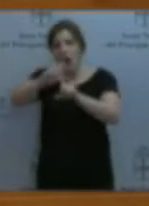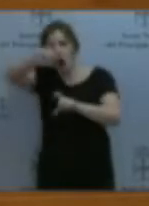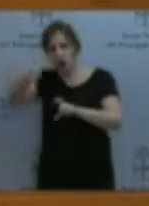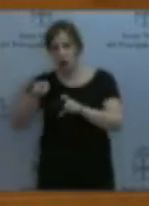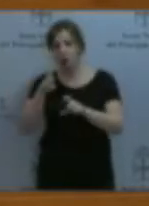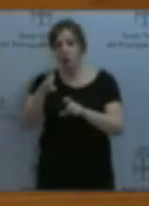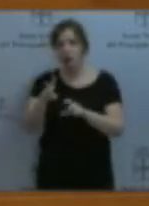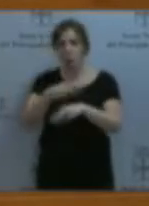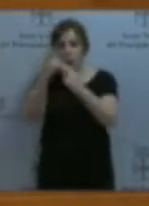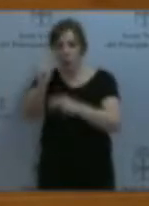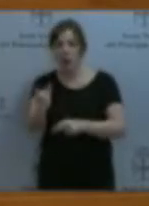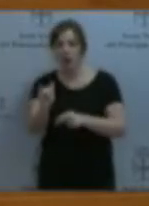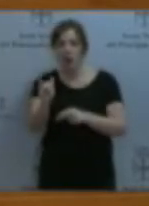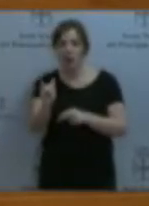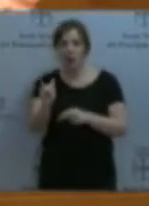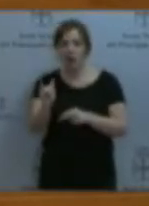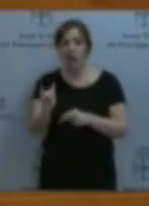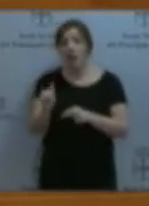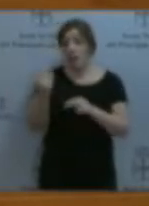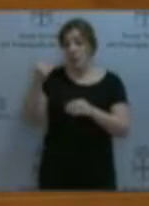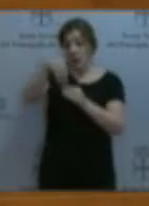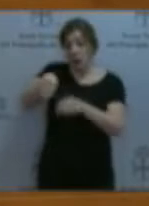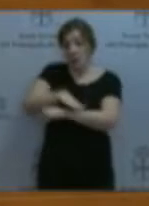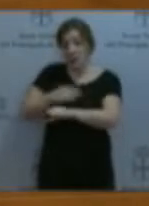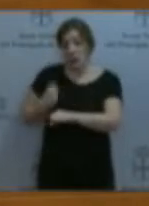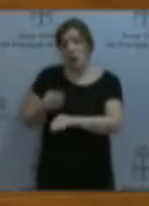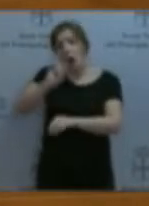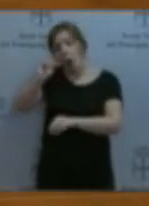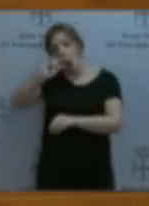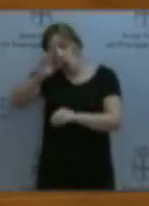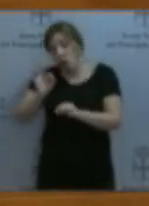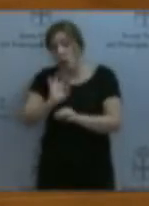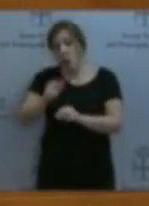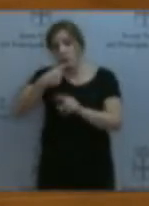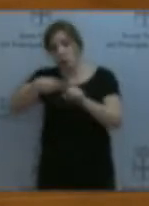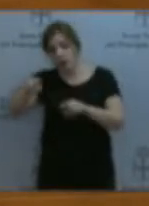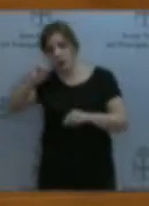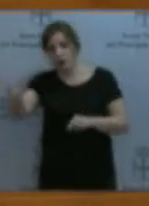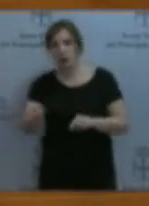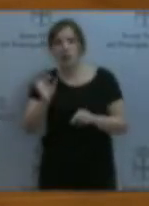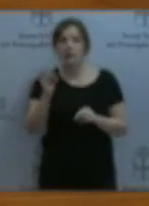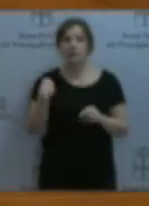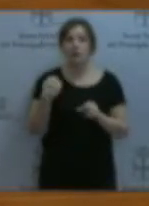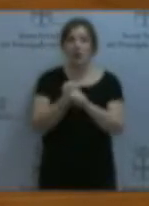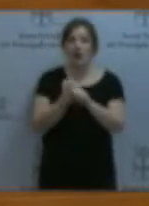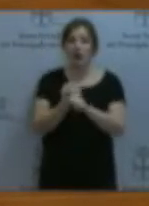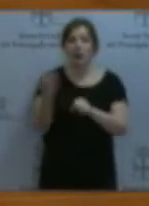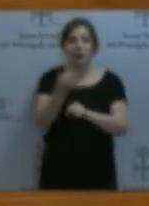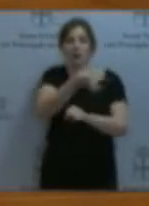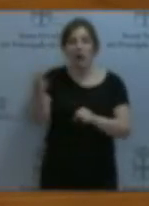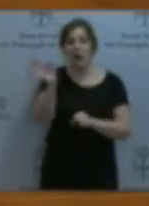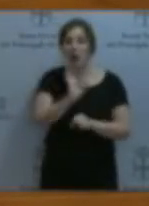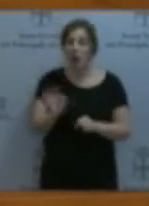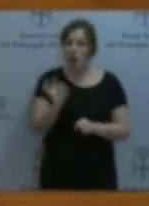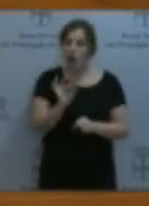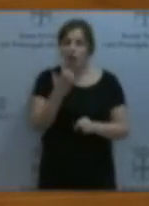derecho público de la misma o de distinta administración, siempre que entre sus competencias estén estas actividades por razones de eficacia o cuando no se